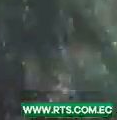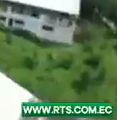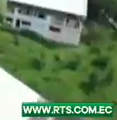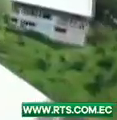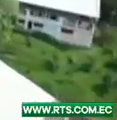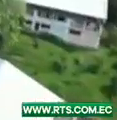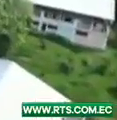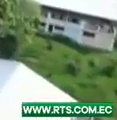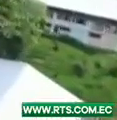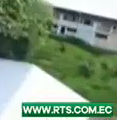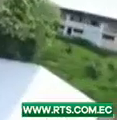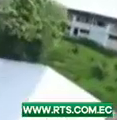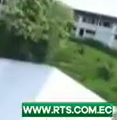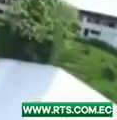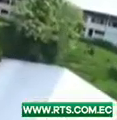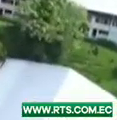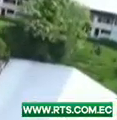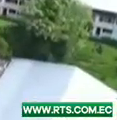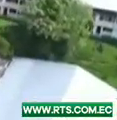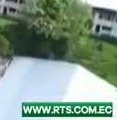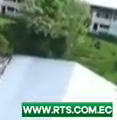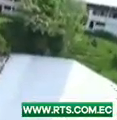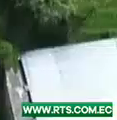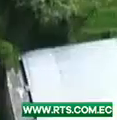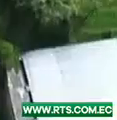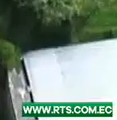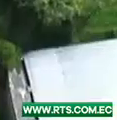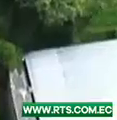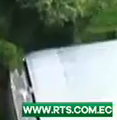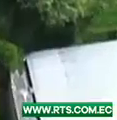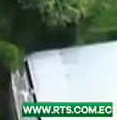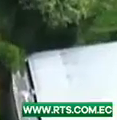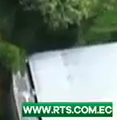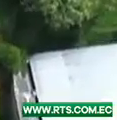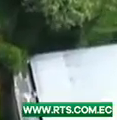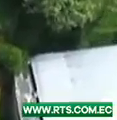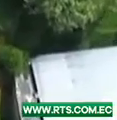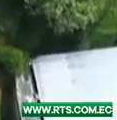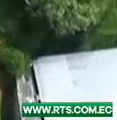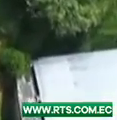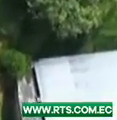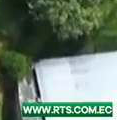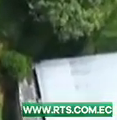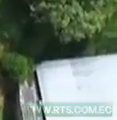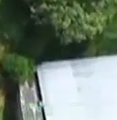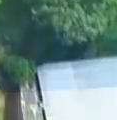con la realización de marco ruiz informó sus armas